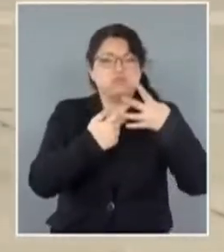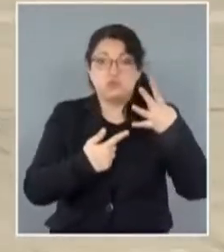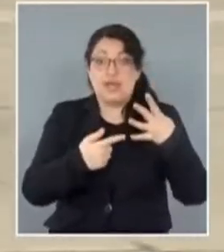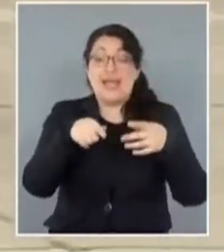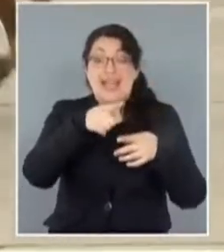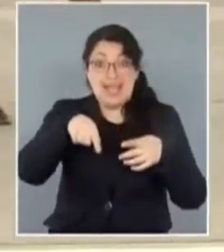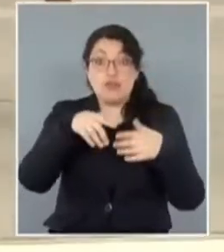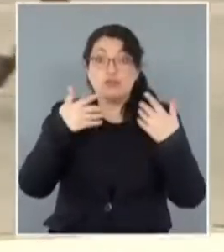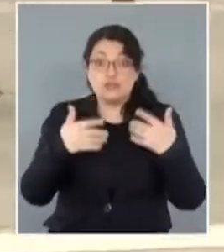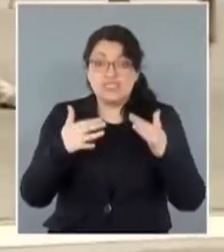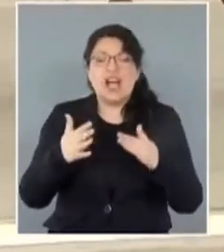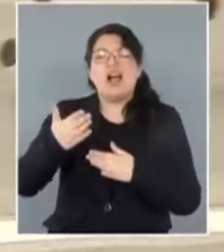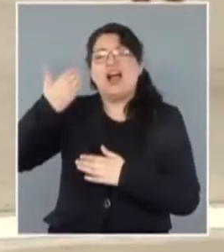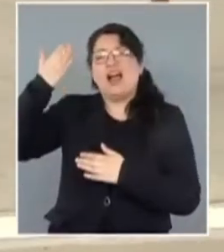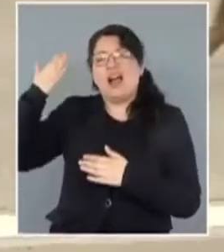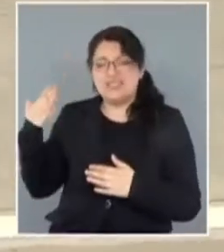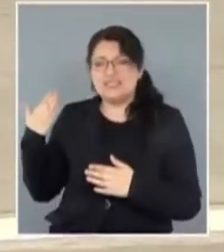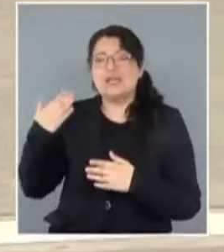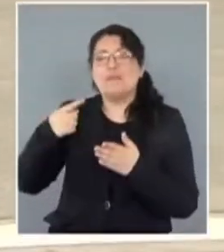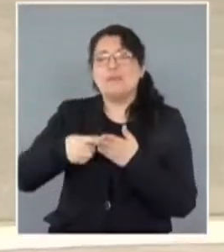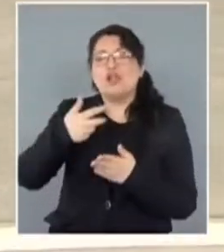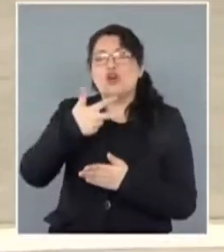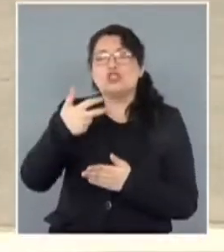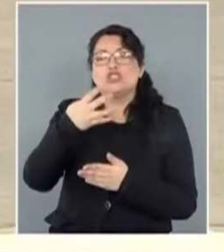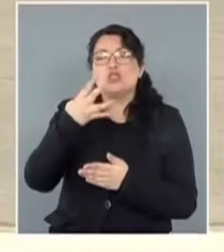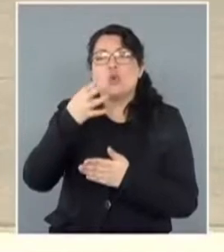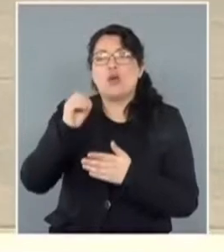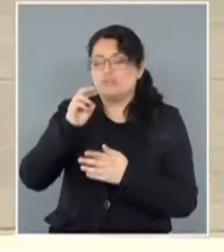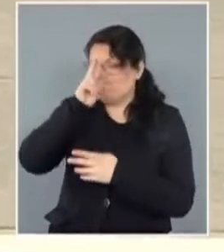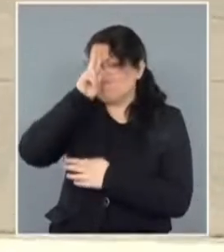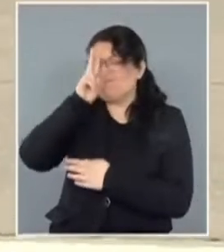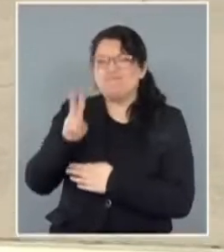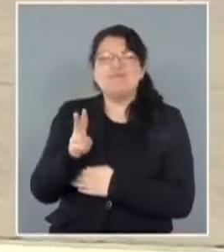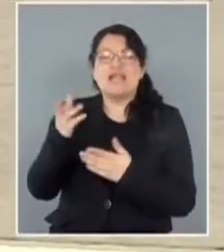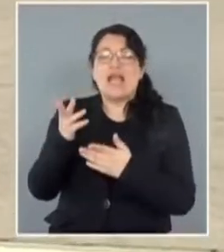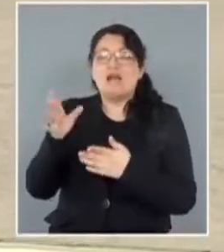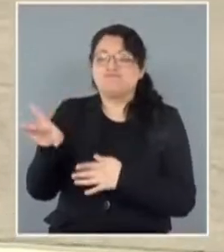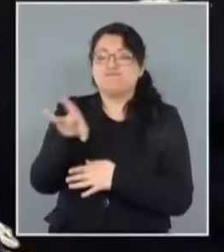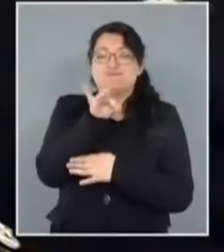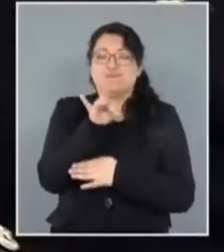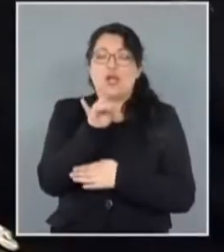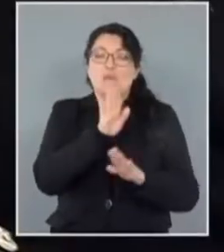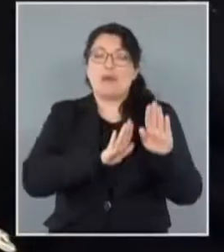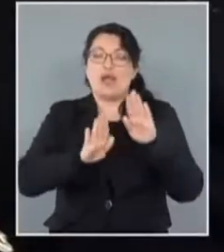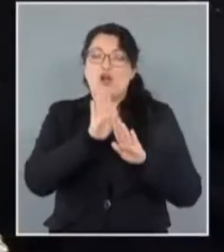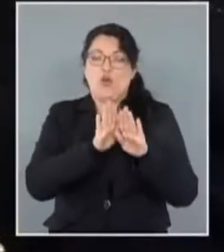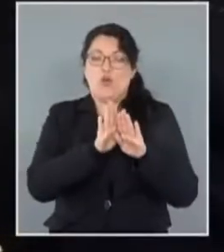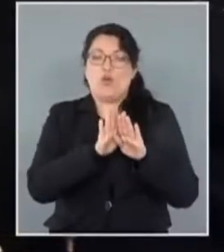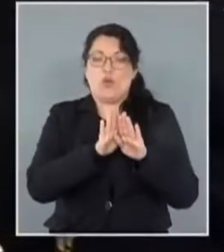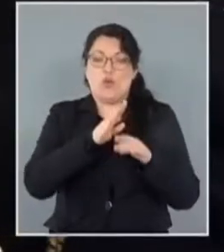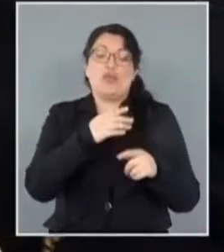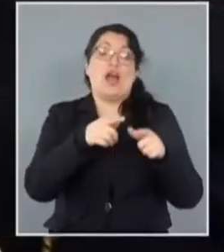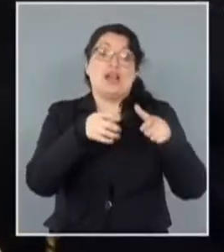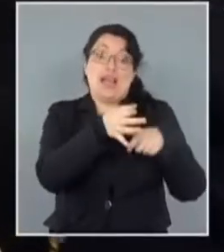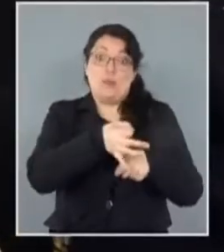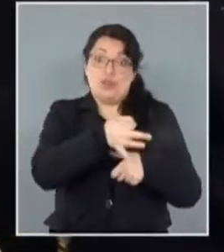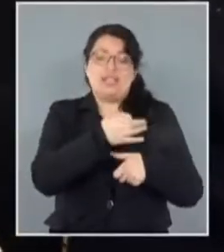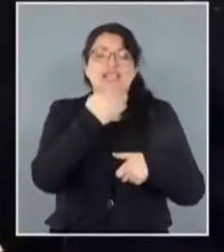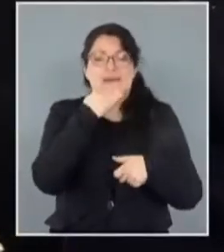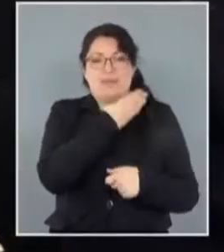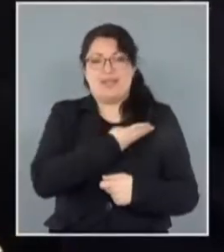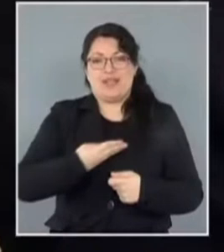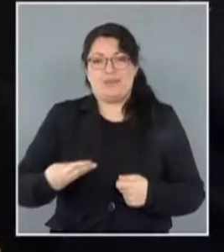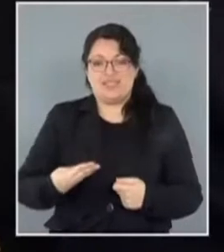fueron honrados en 1840 para cubrir la guardia de palacio y la escolta presidencial. Celeste y plata,